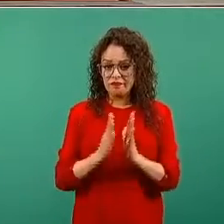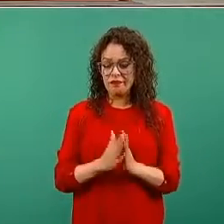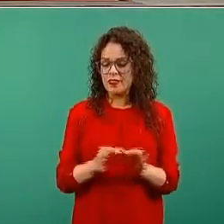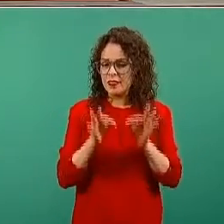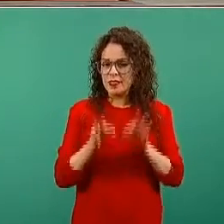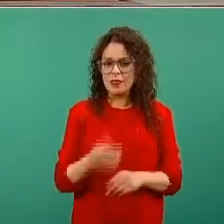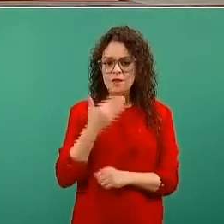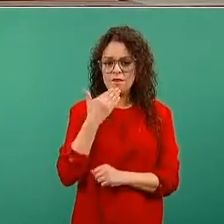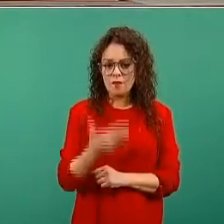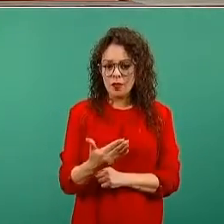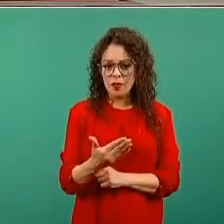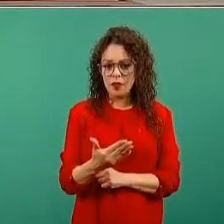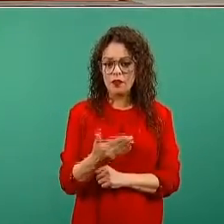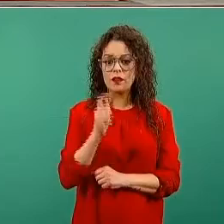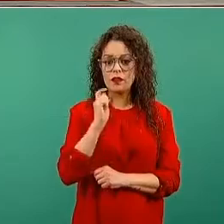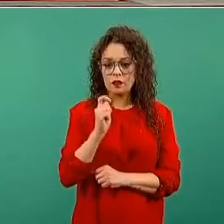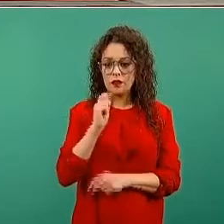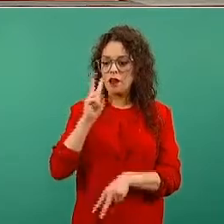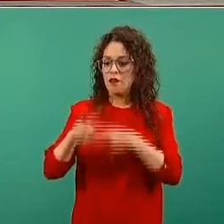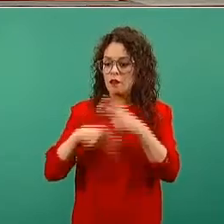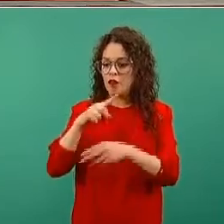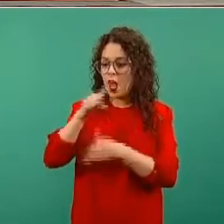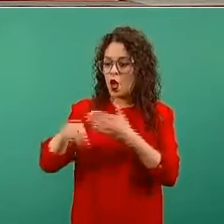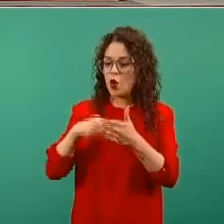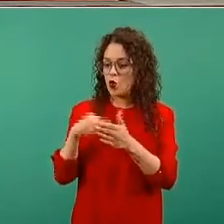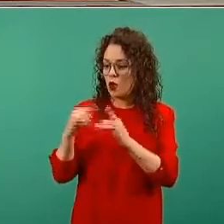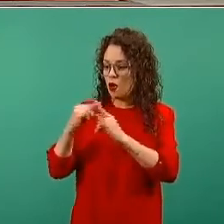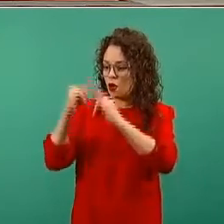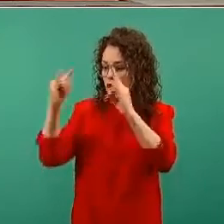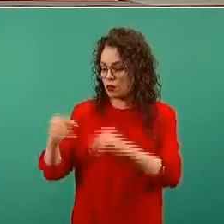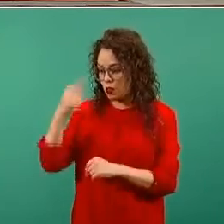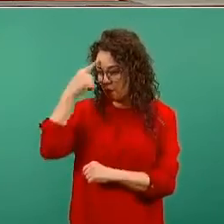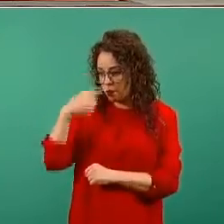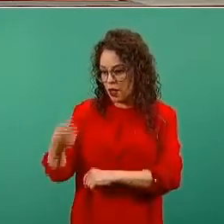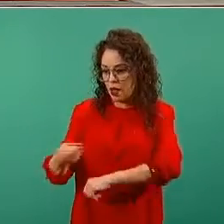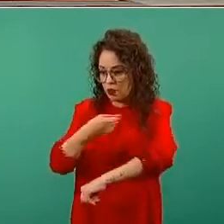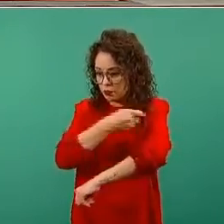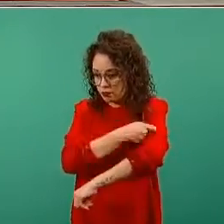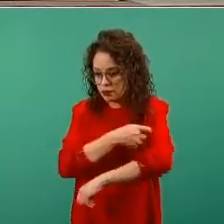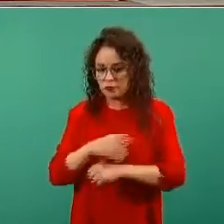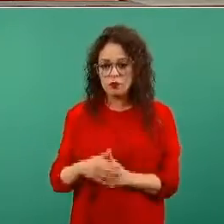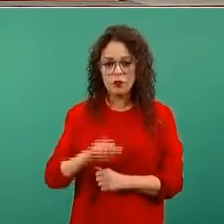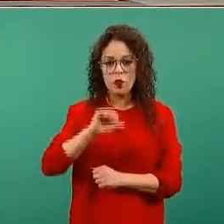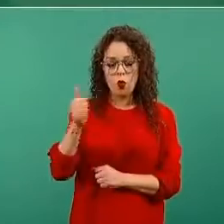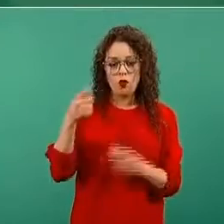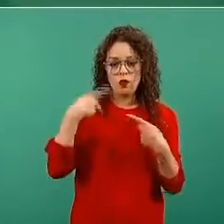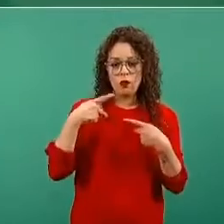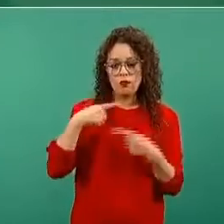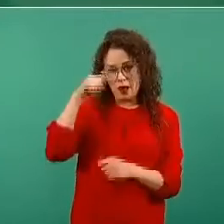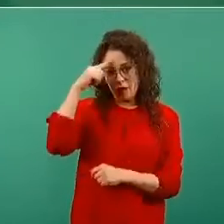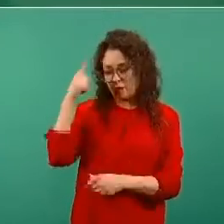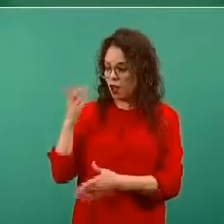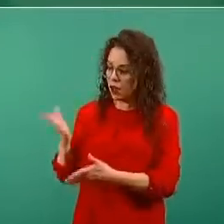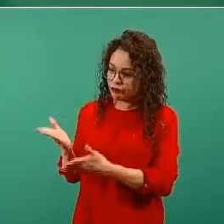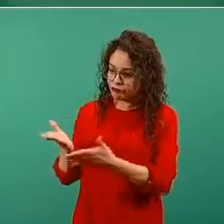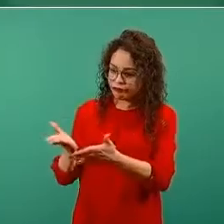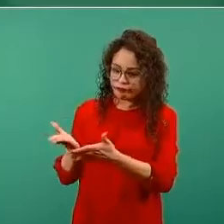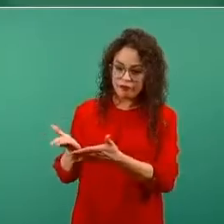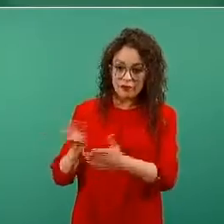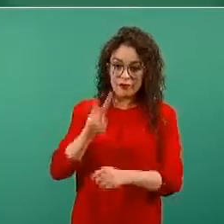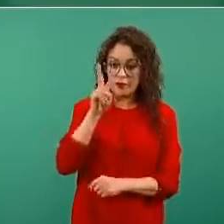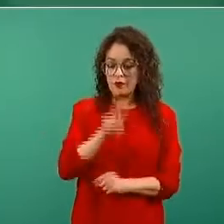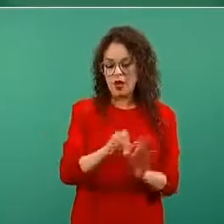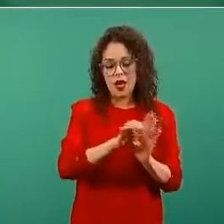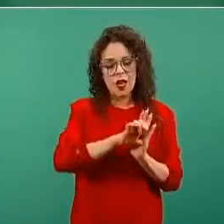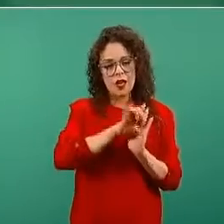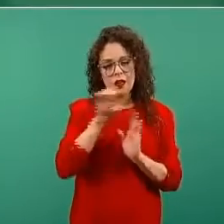expresado en acercarse a los puestos de vacunación, facilitar la llegada de otras personas. Ha habido un comportamiento ejemplar,